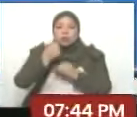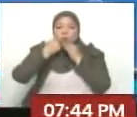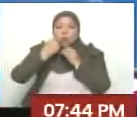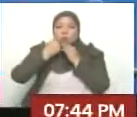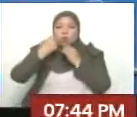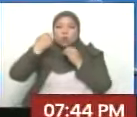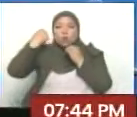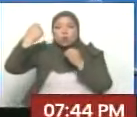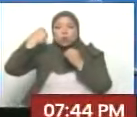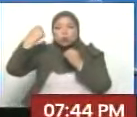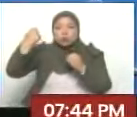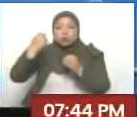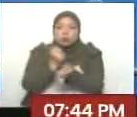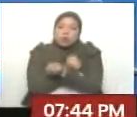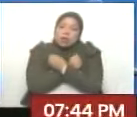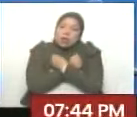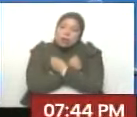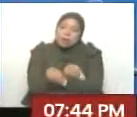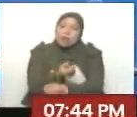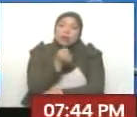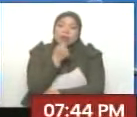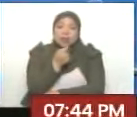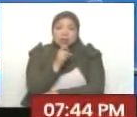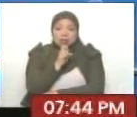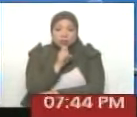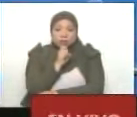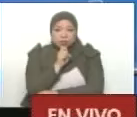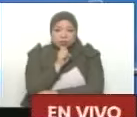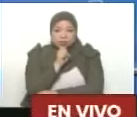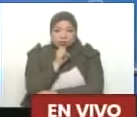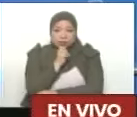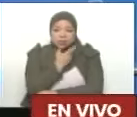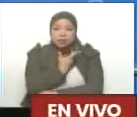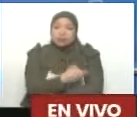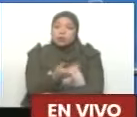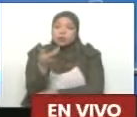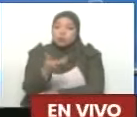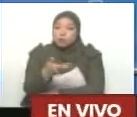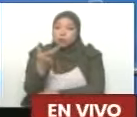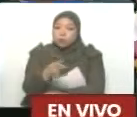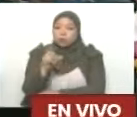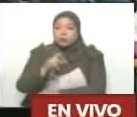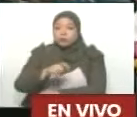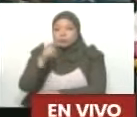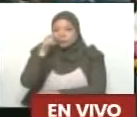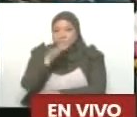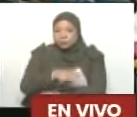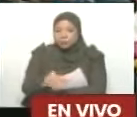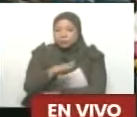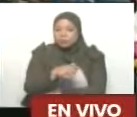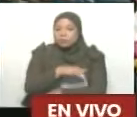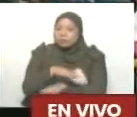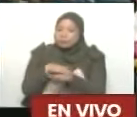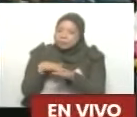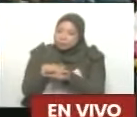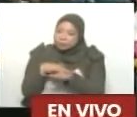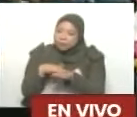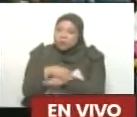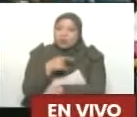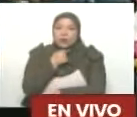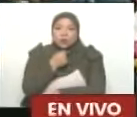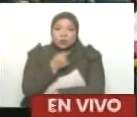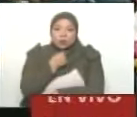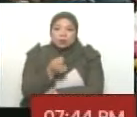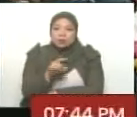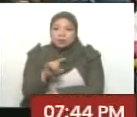estamos dando. Amarga, dolorosa, pero indispensable, necesaria. Yo lo dije y me perdonan. A Silvia no le gusta que yo